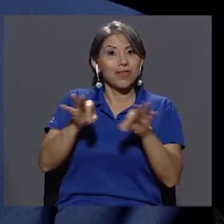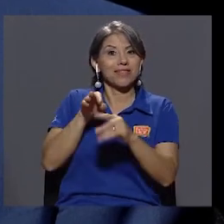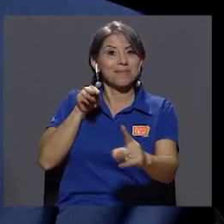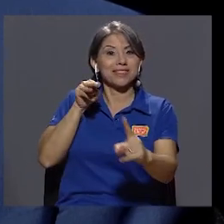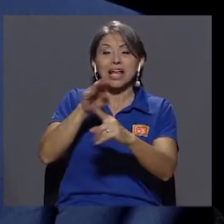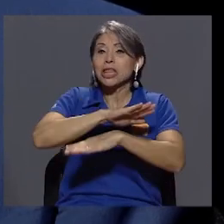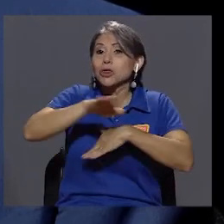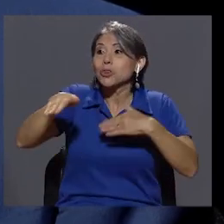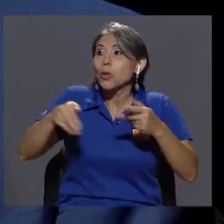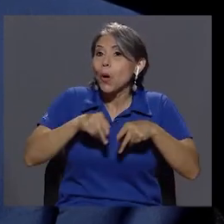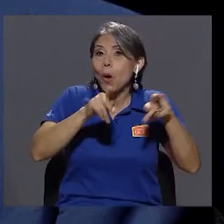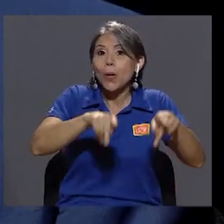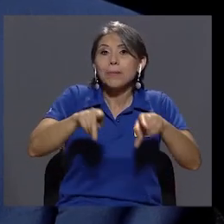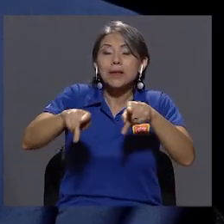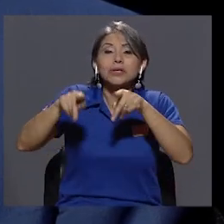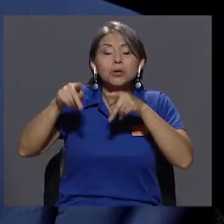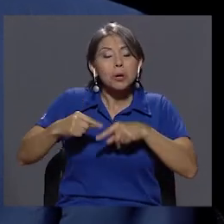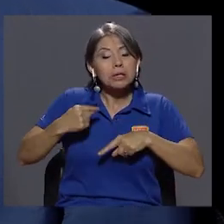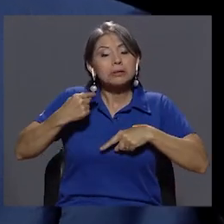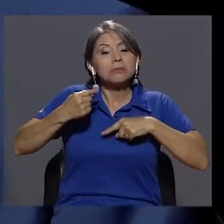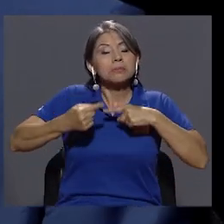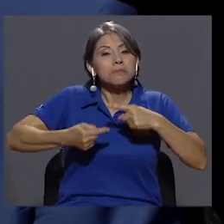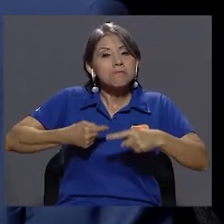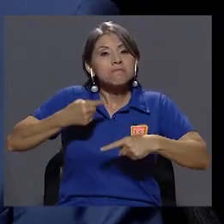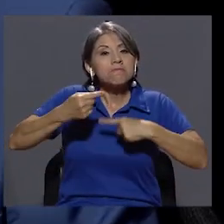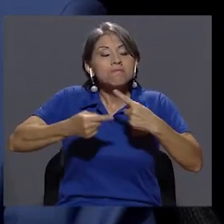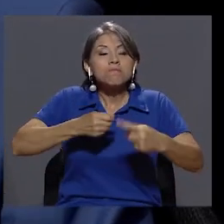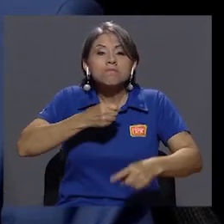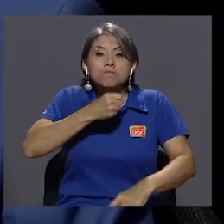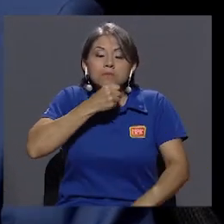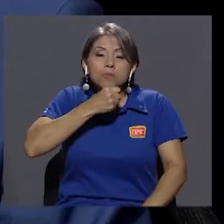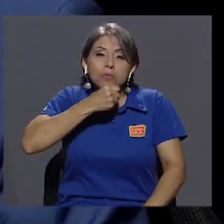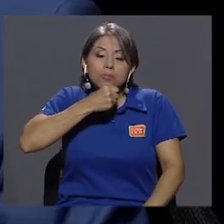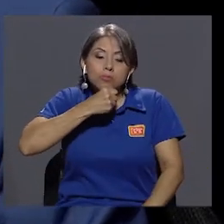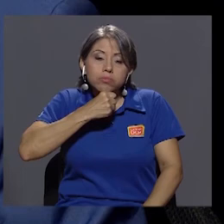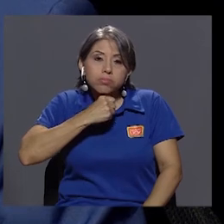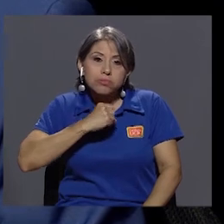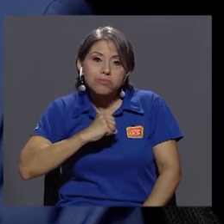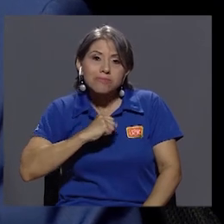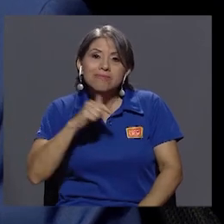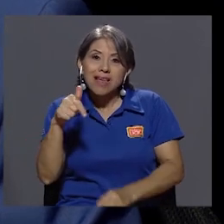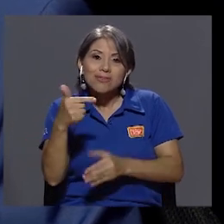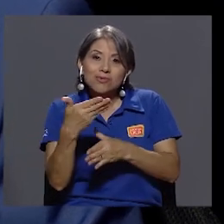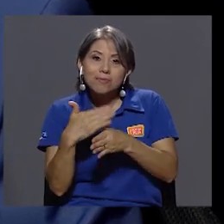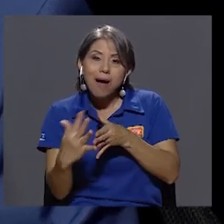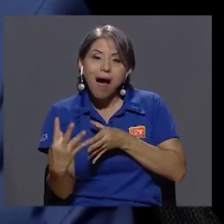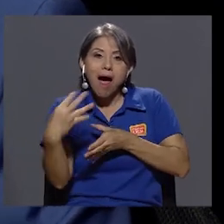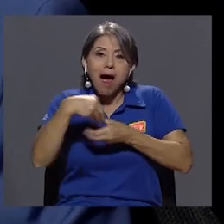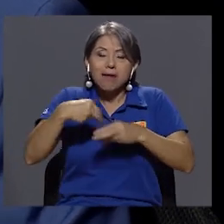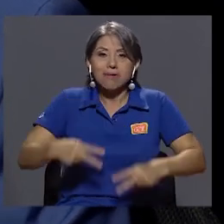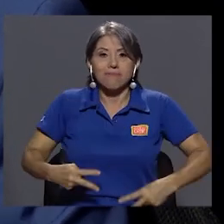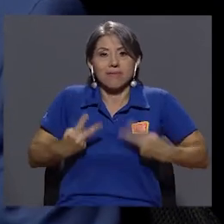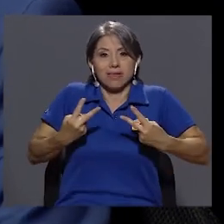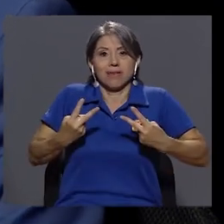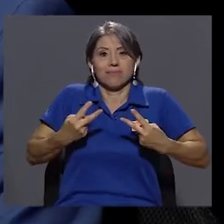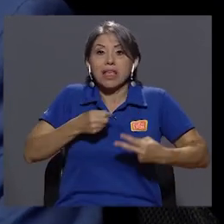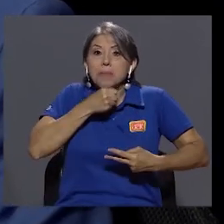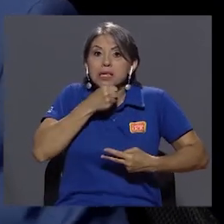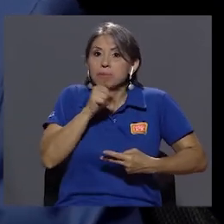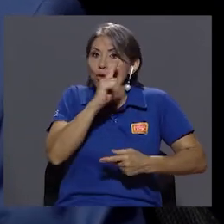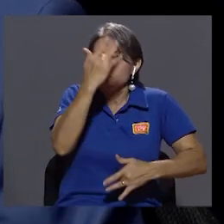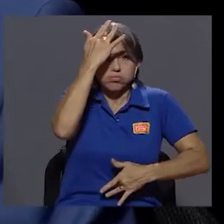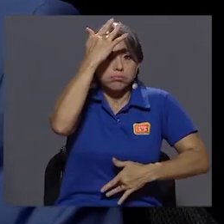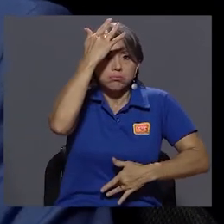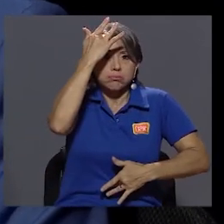todos vamos a ir con el envejecimiento es parte del curso de la vida y el envejecimiento no es enfermedad